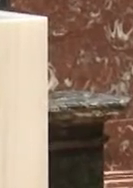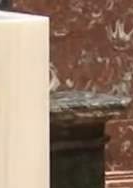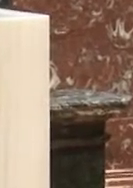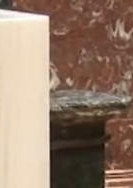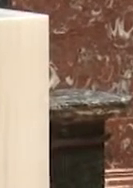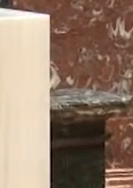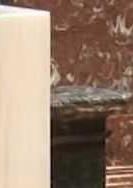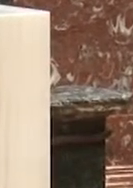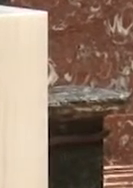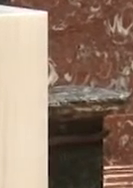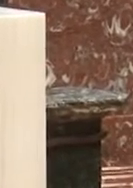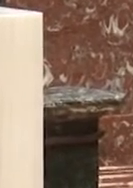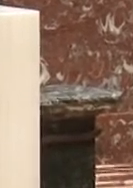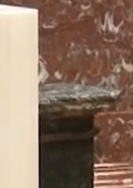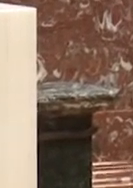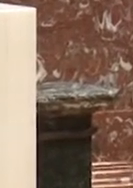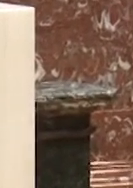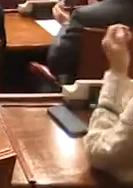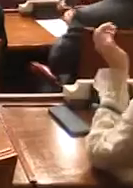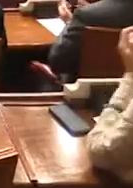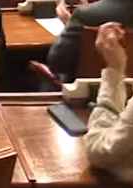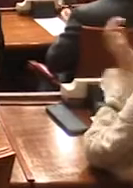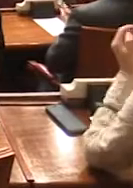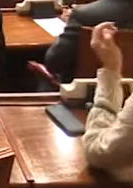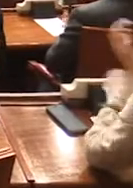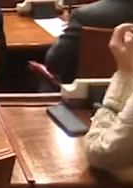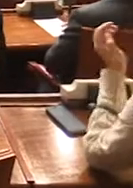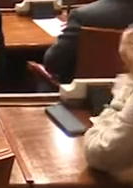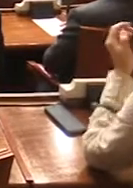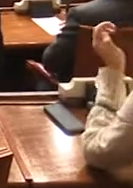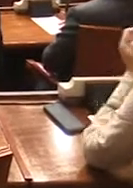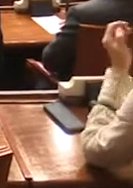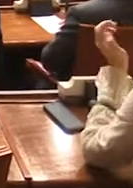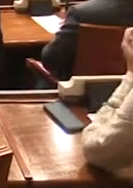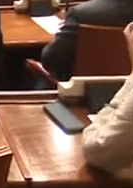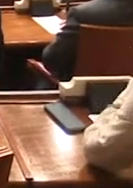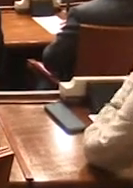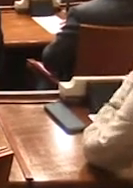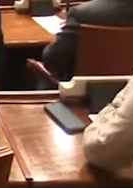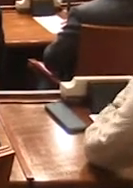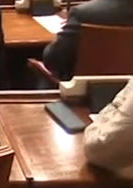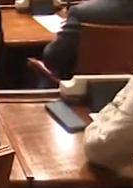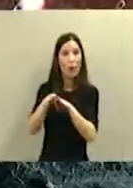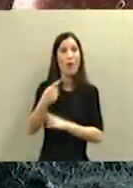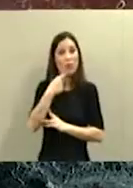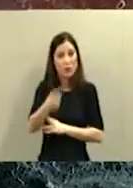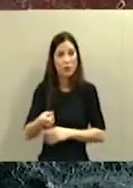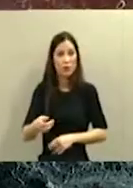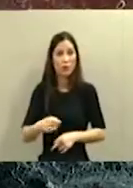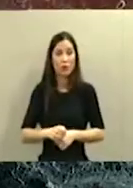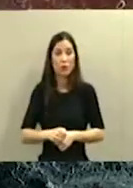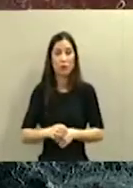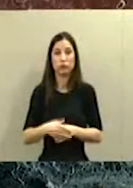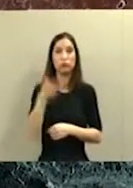a desvivir para que los proyectos de la región que están en camino lleguen cuanto antes y avanzar en los que aún están lejos. Tengo la mano